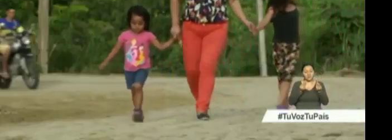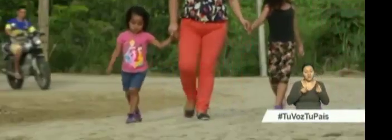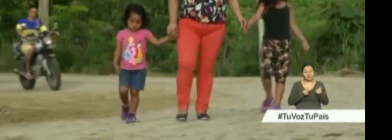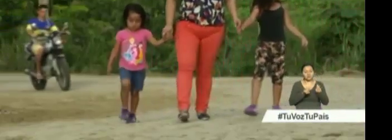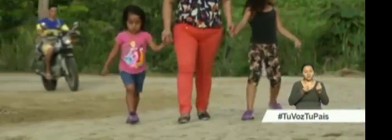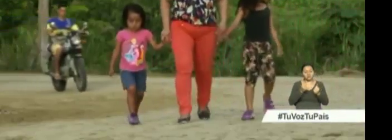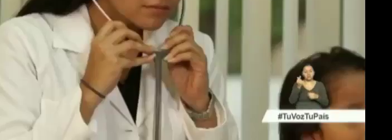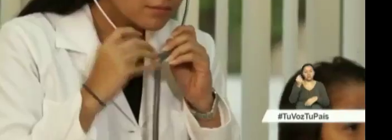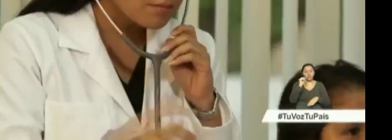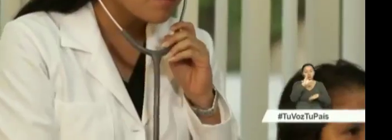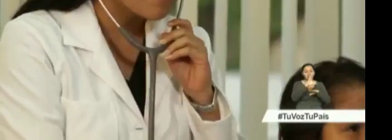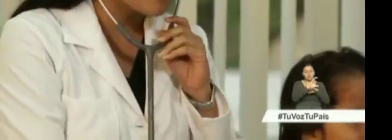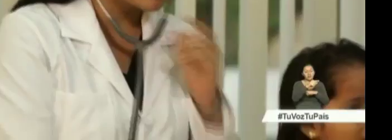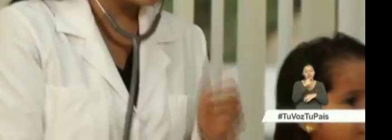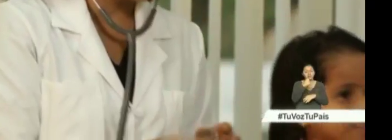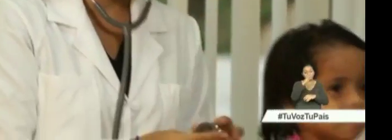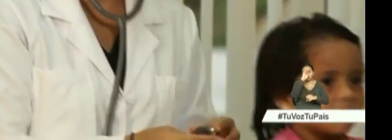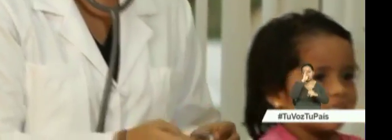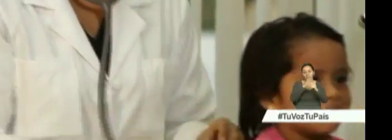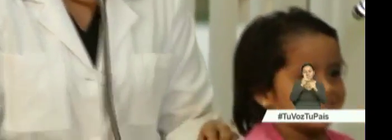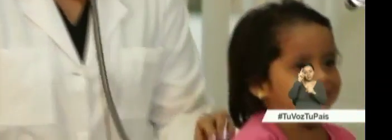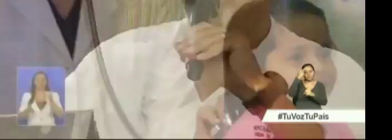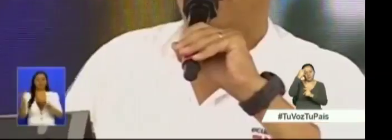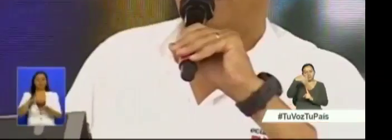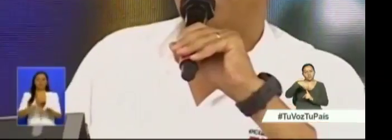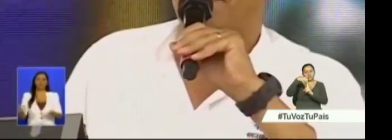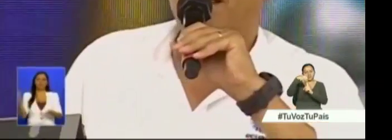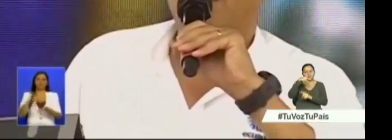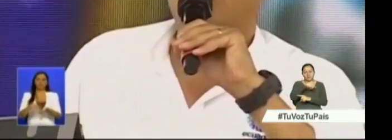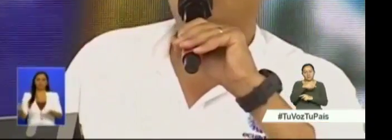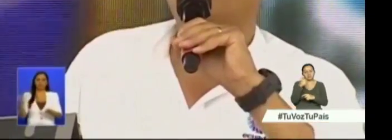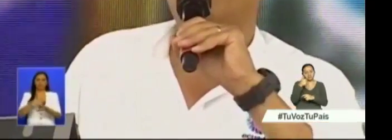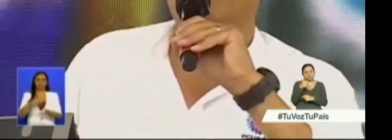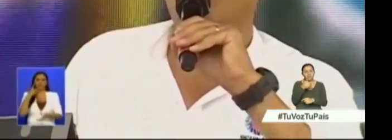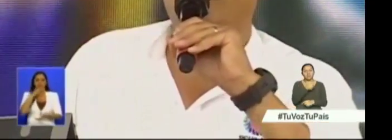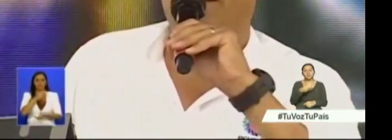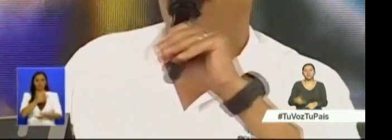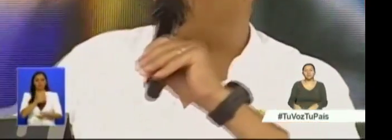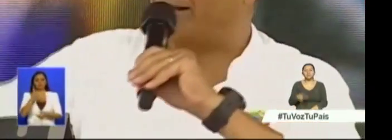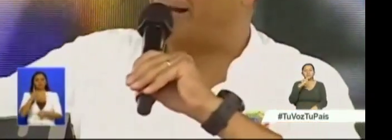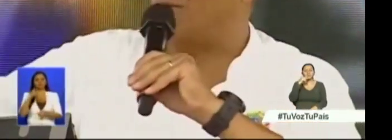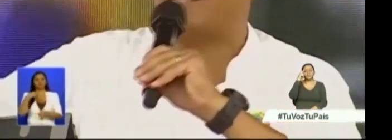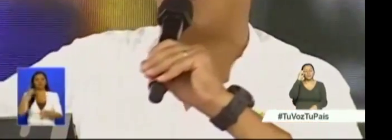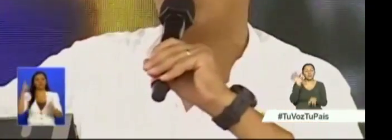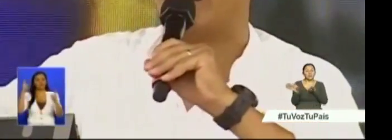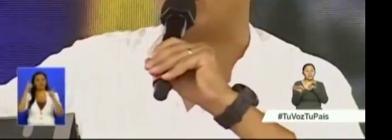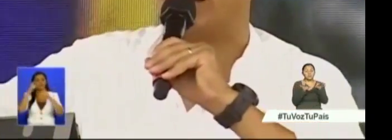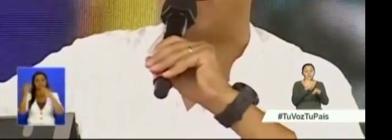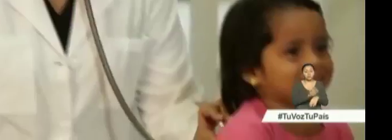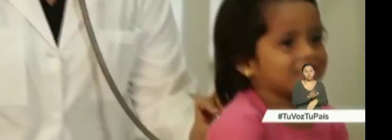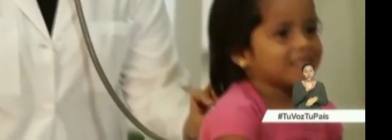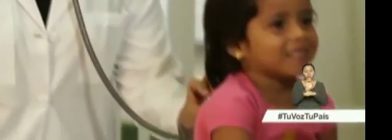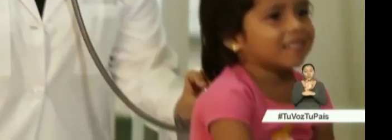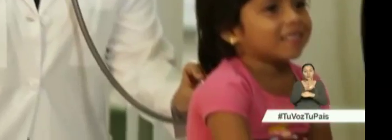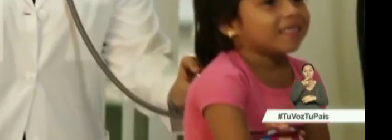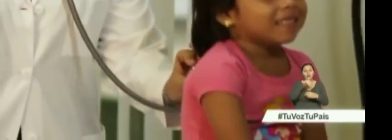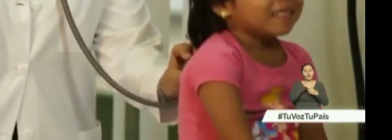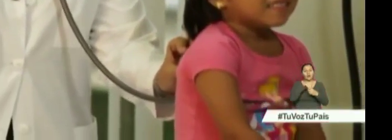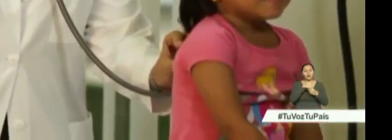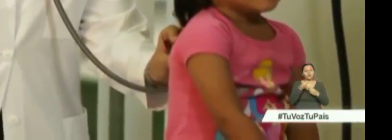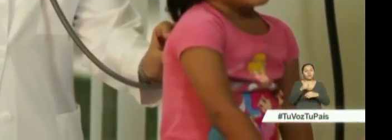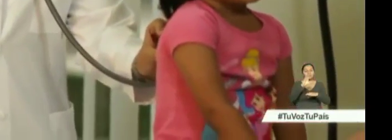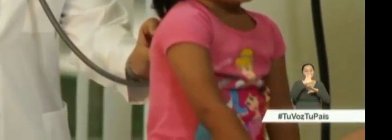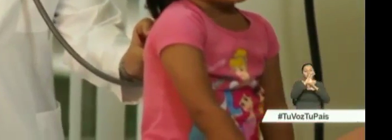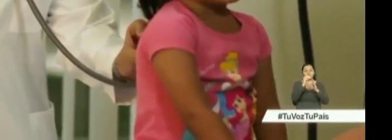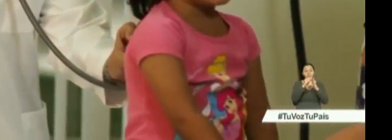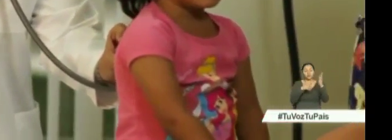uno de los principales objetivos del gobierno nacional. El presidente Rafael Correa explicó que en Ecuador se ha ahorrado con la inversión en